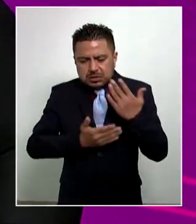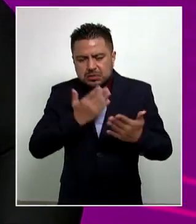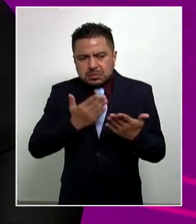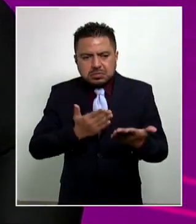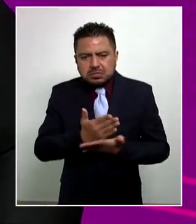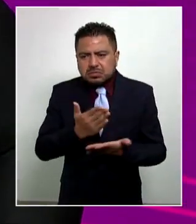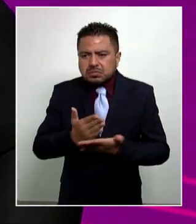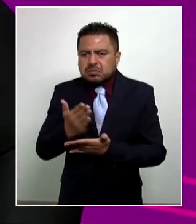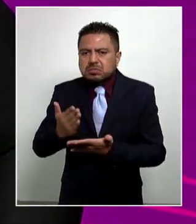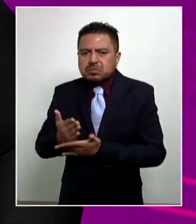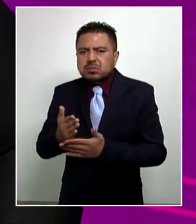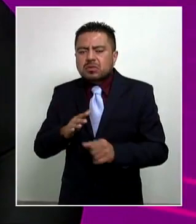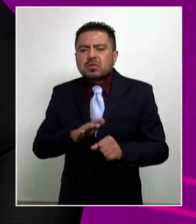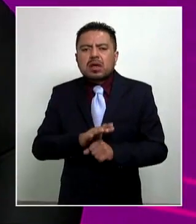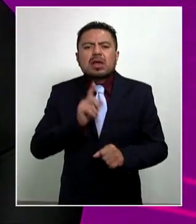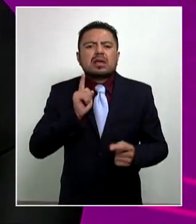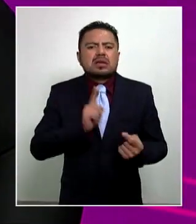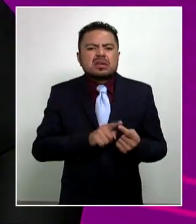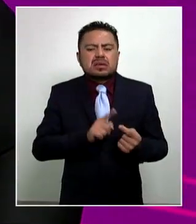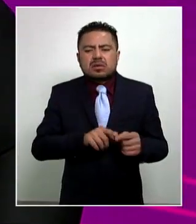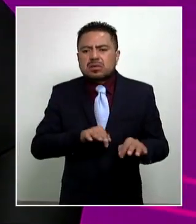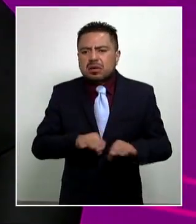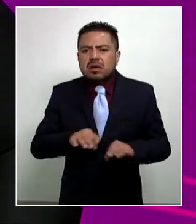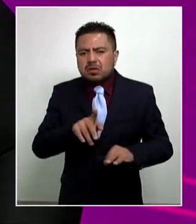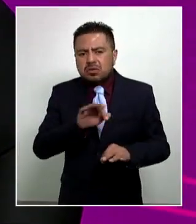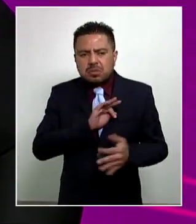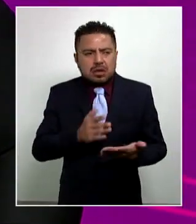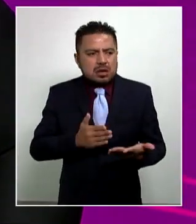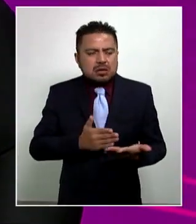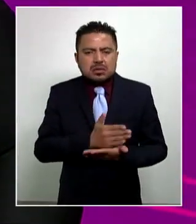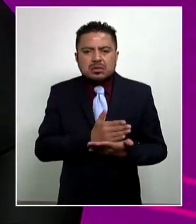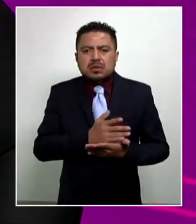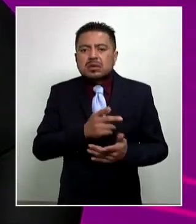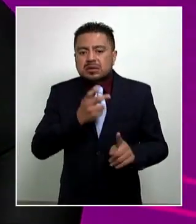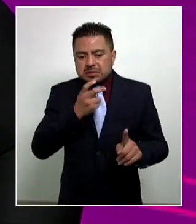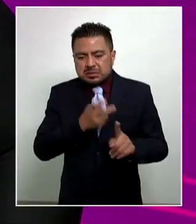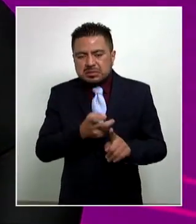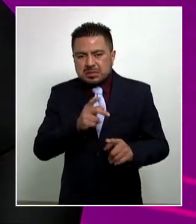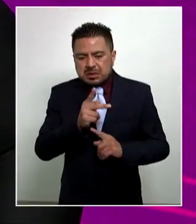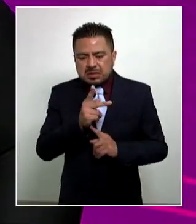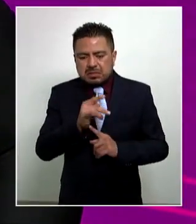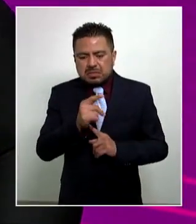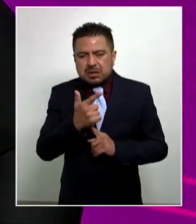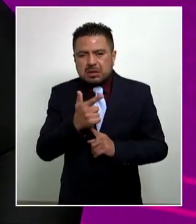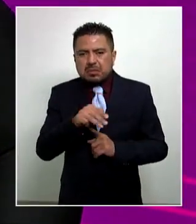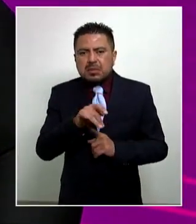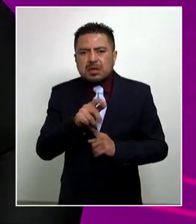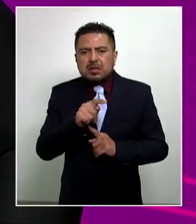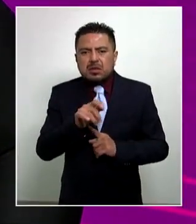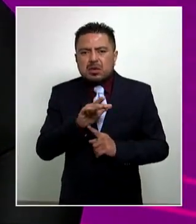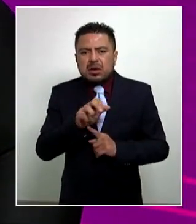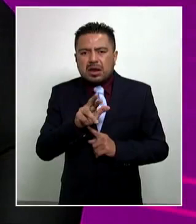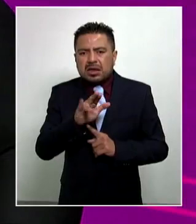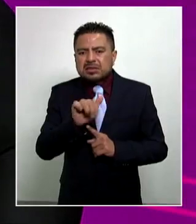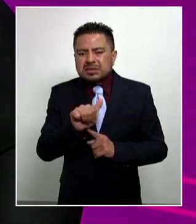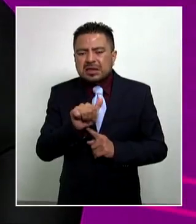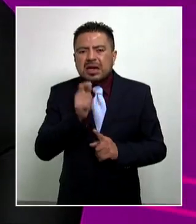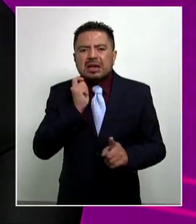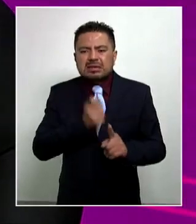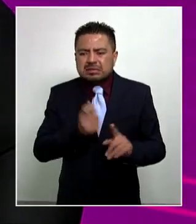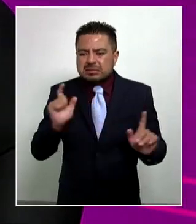estudiar? ¿A qué trabajo puedes acceder? Entonces, esto de la pigmentocracia se reduce, es como